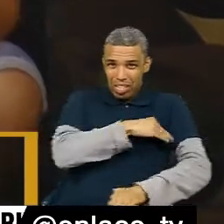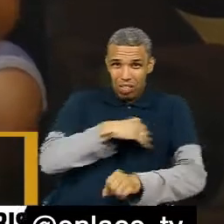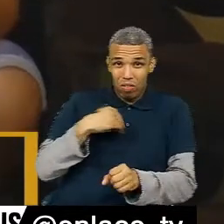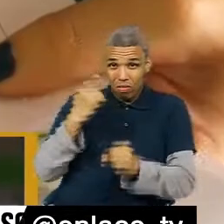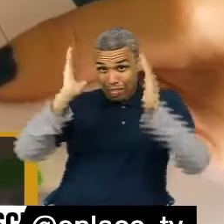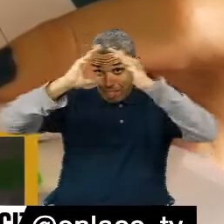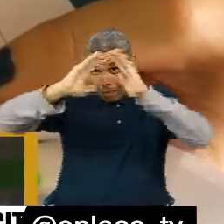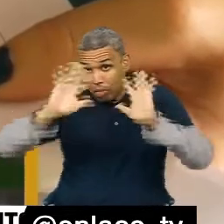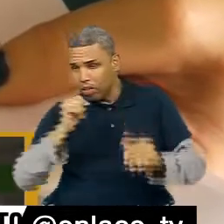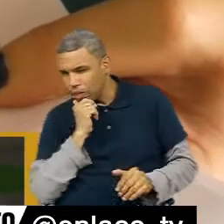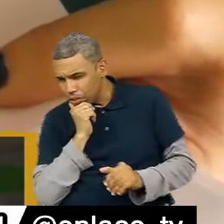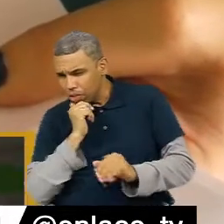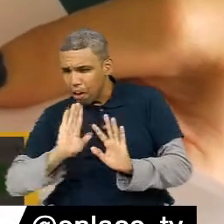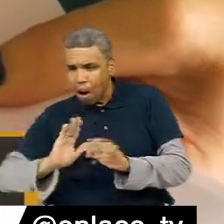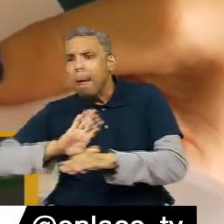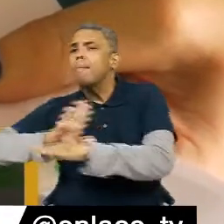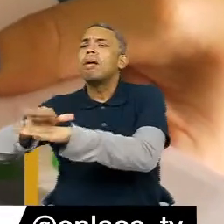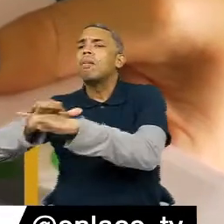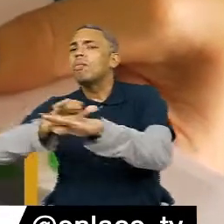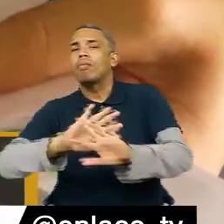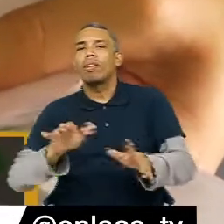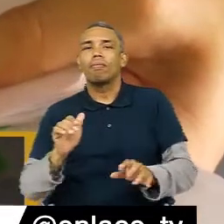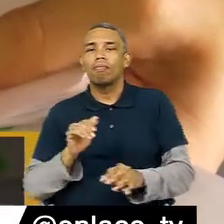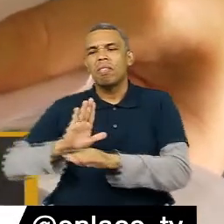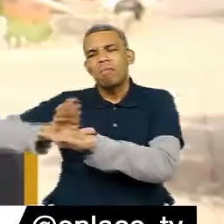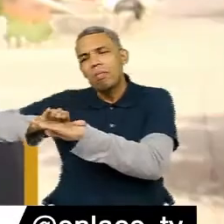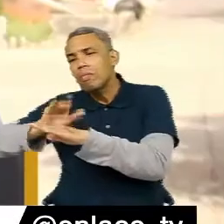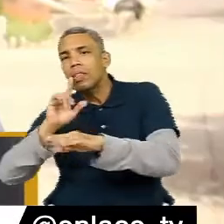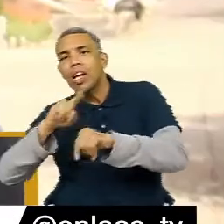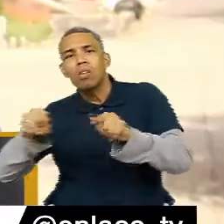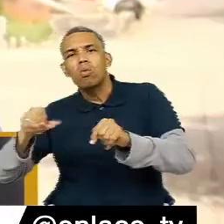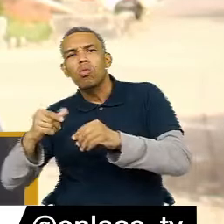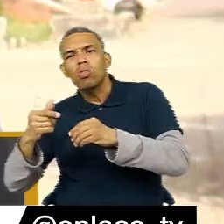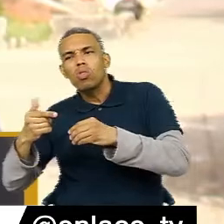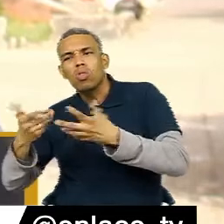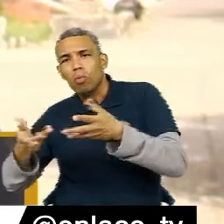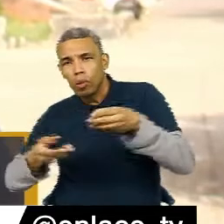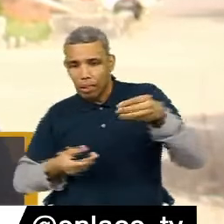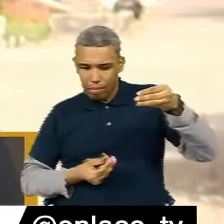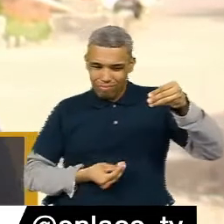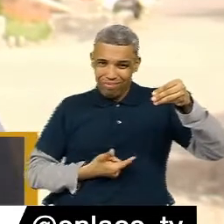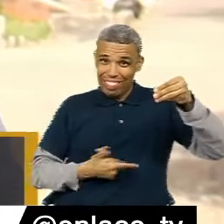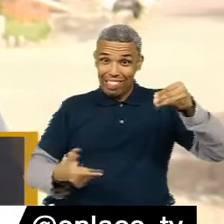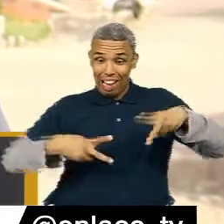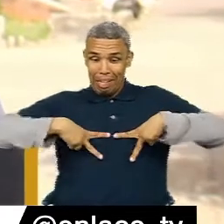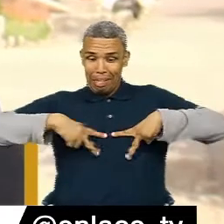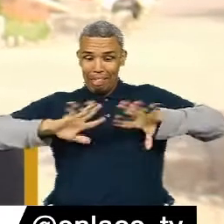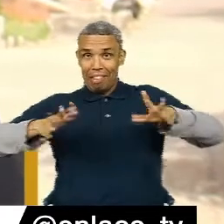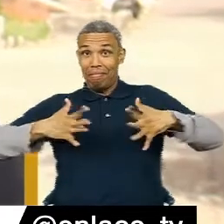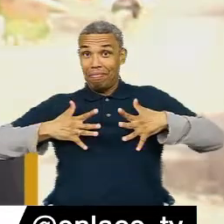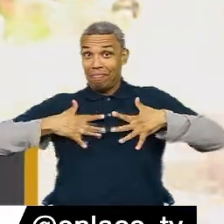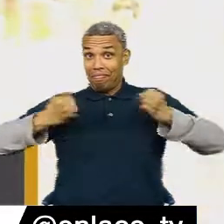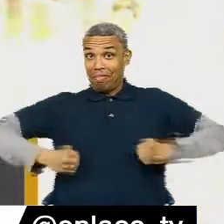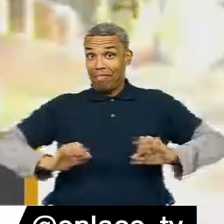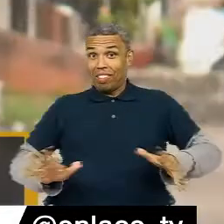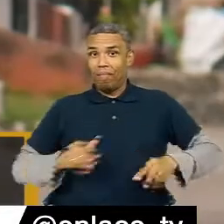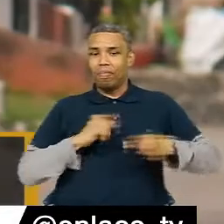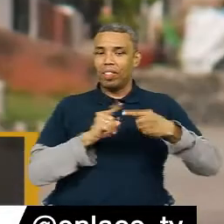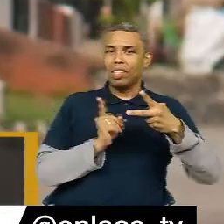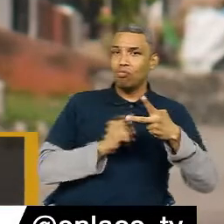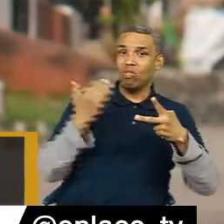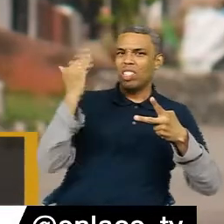da primero ser propietario, segundo poder acceder a los subsidios de mejoramiento y tercero que esto entra al banco inmobiliario.